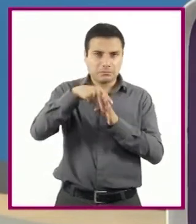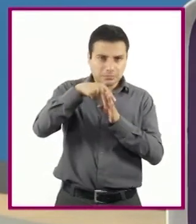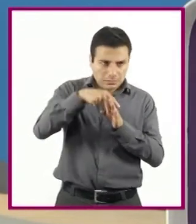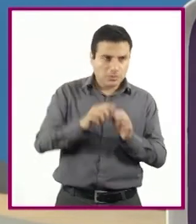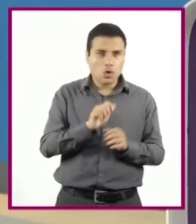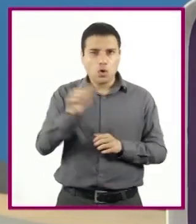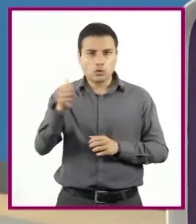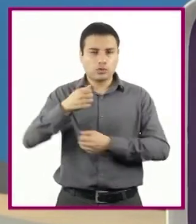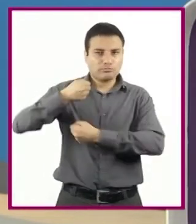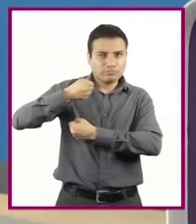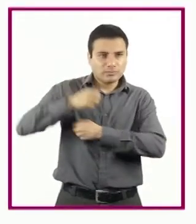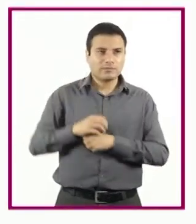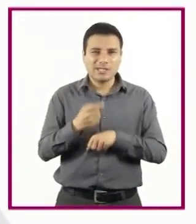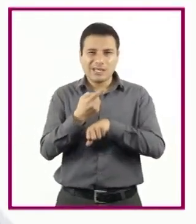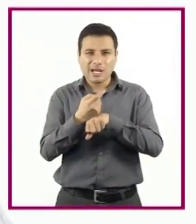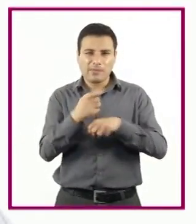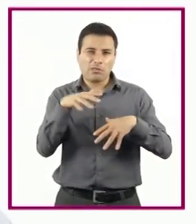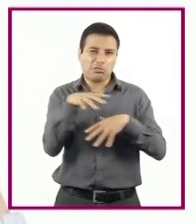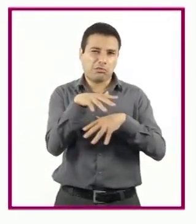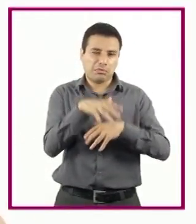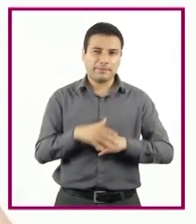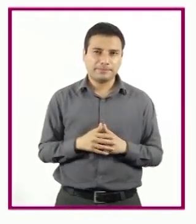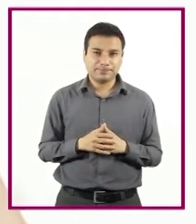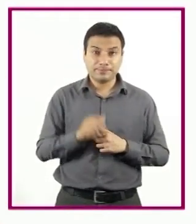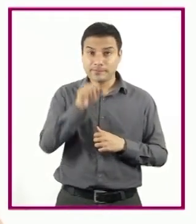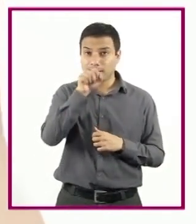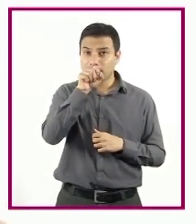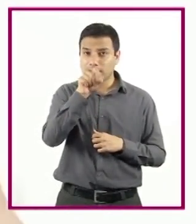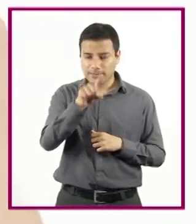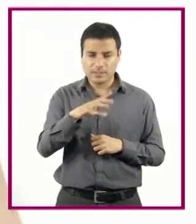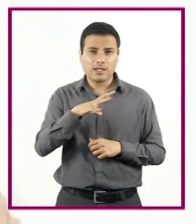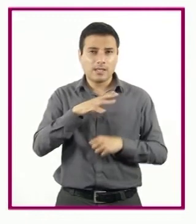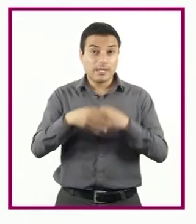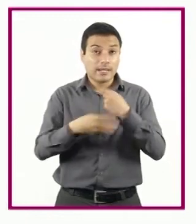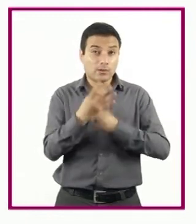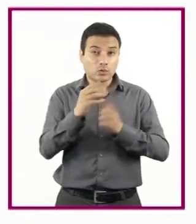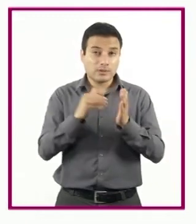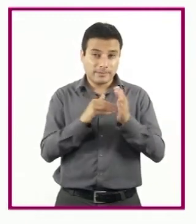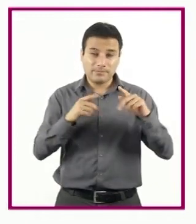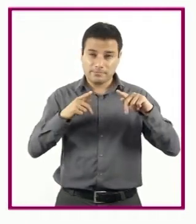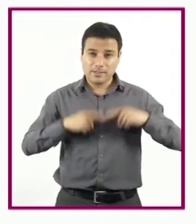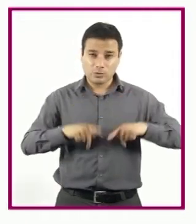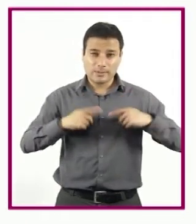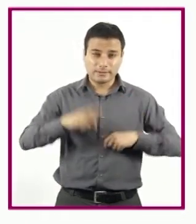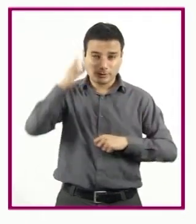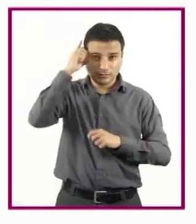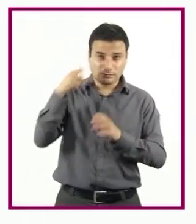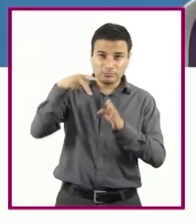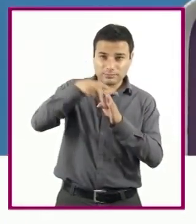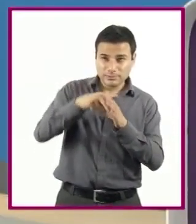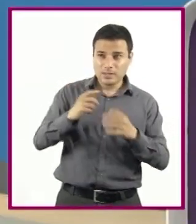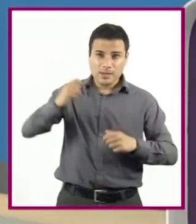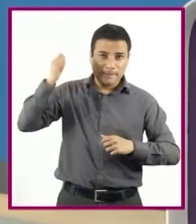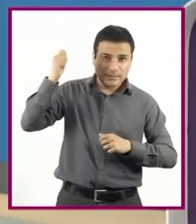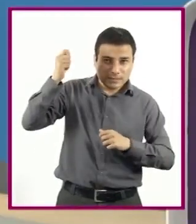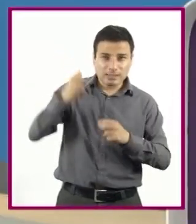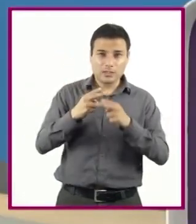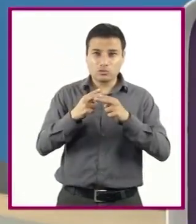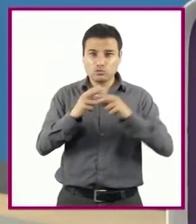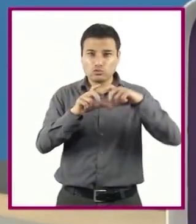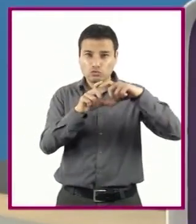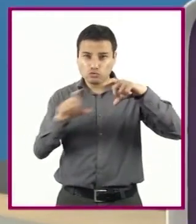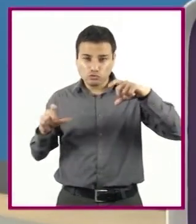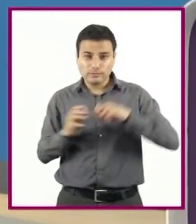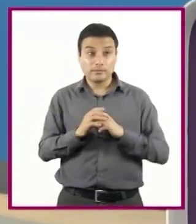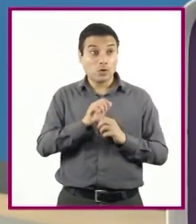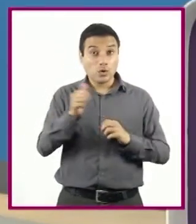infantería, con malos cañones. Hay también unos 14,000 rancheros a caballo con machete o lanza, y el resto es